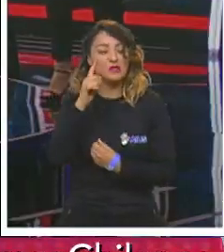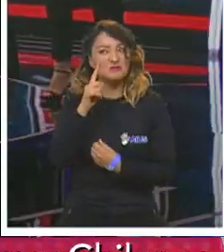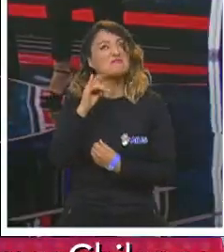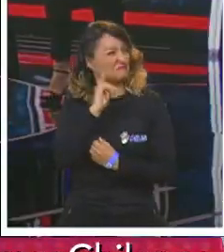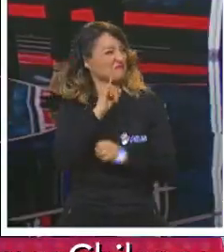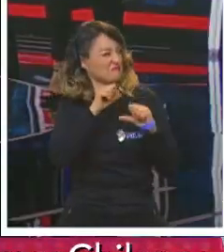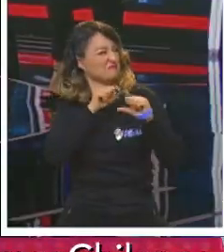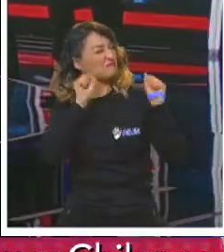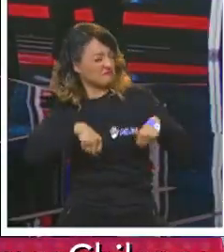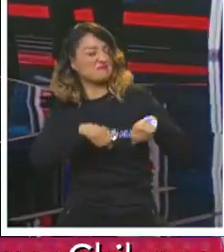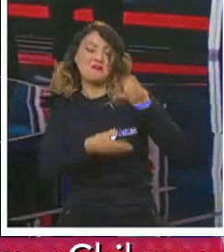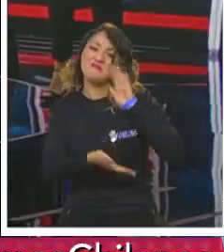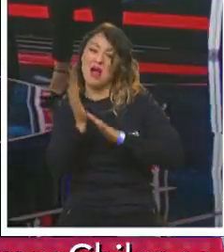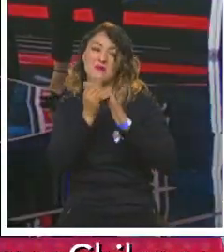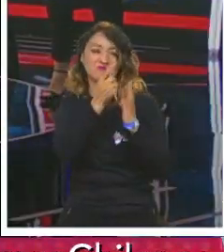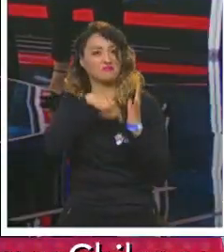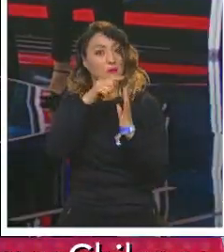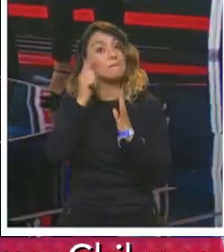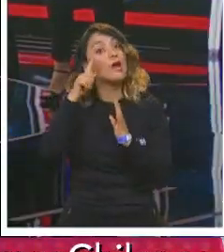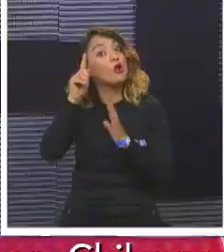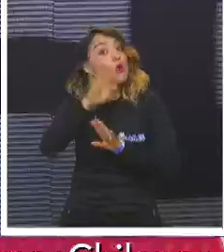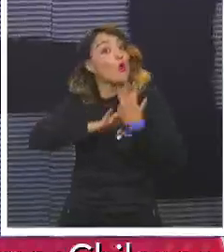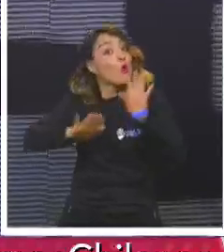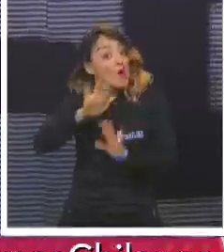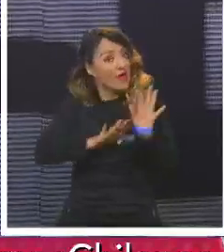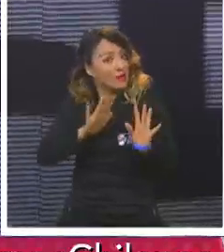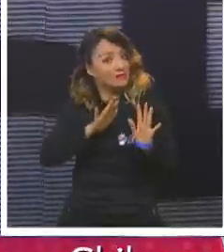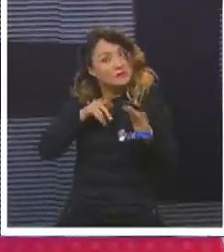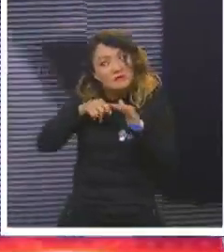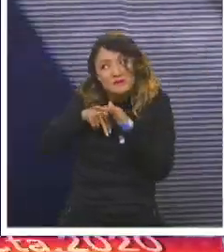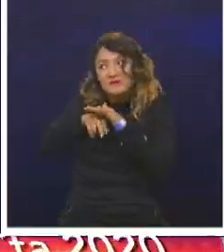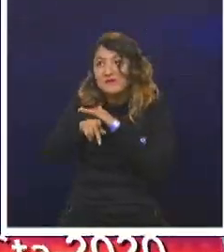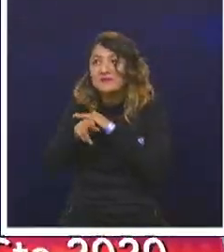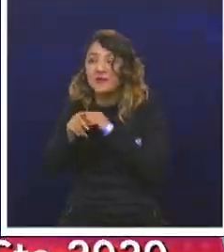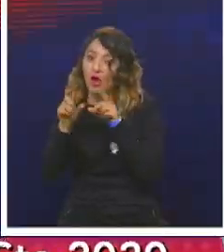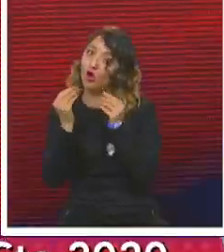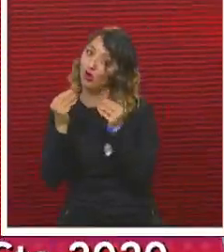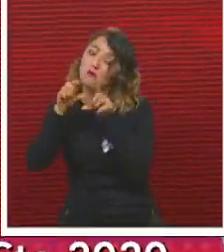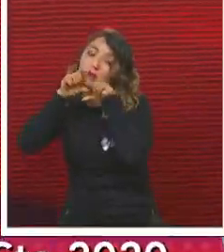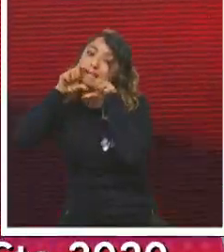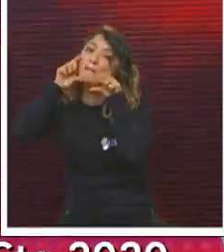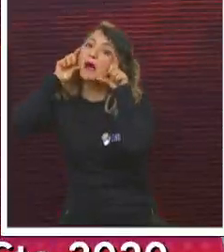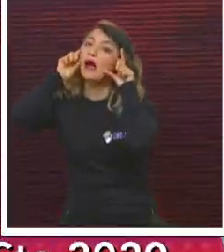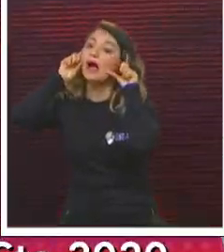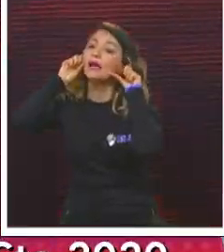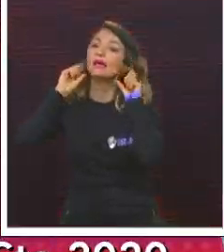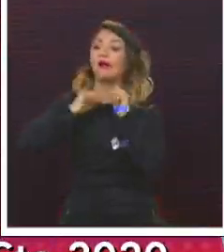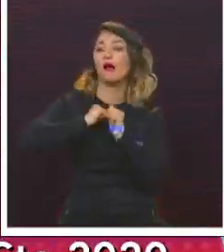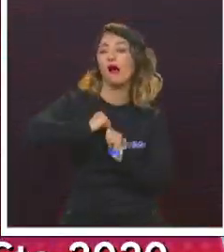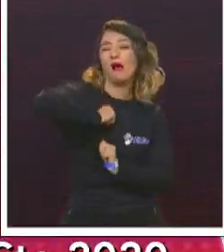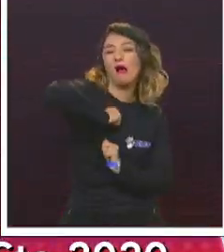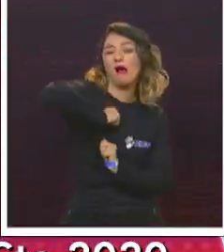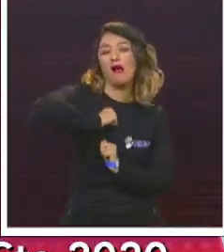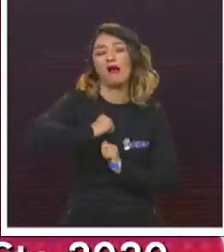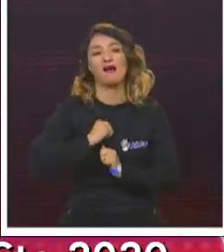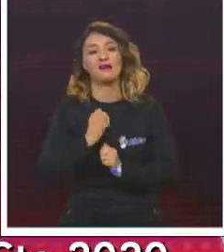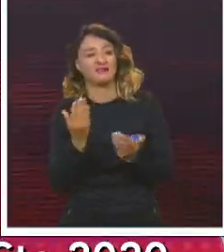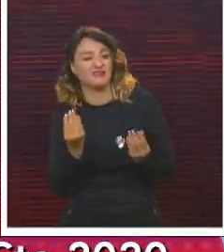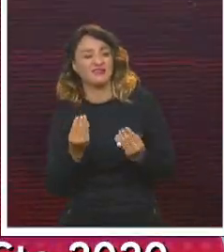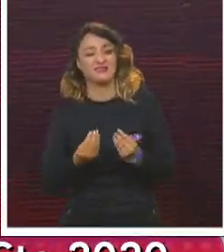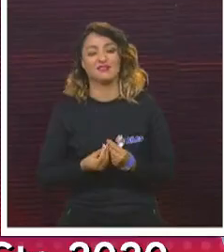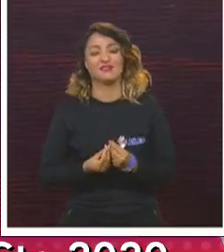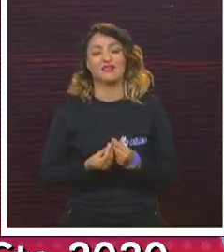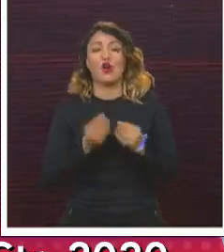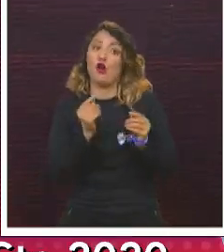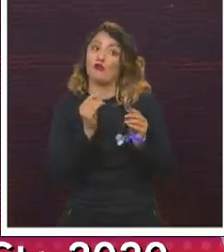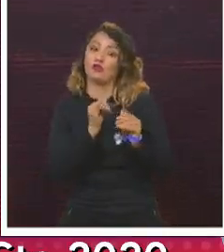cuidado, nos convencimos los hermanos. Entonces entramos y estábamos mascarilla, codito, puta, igual yo mantengo